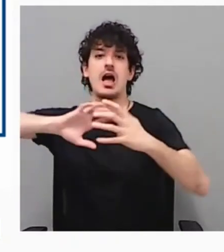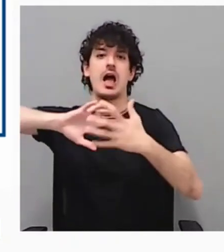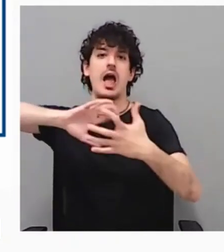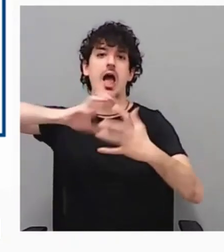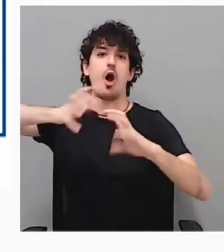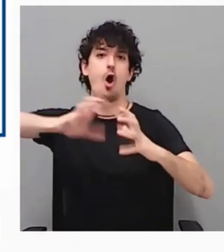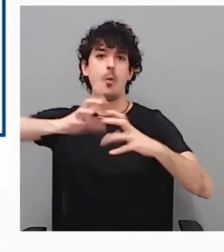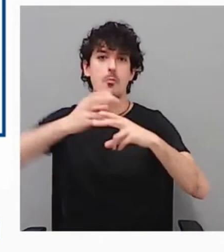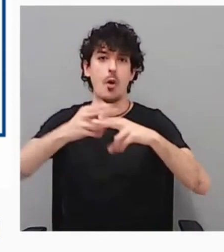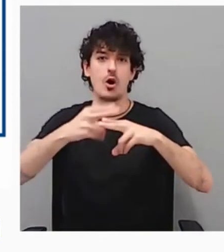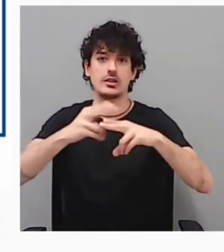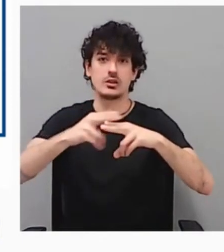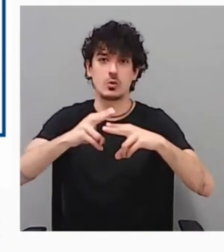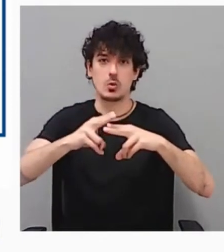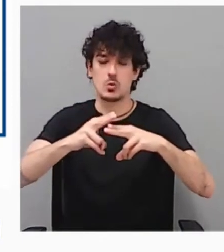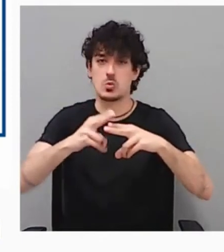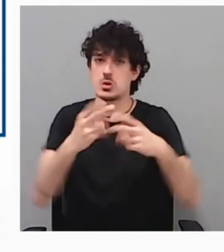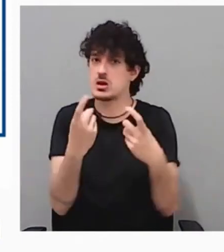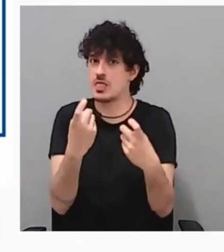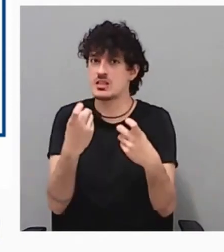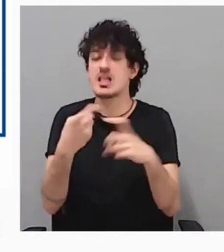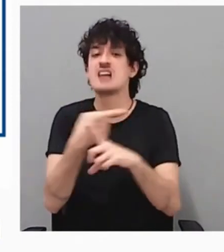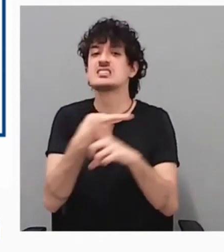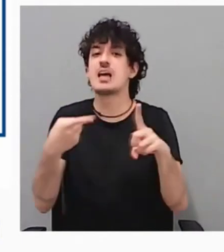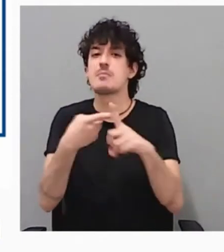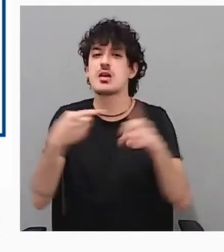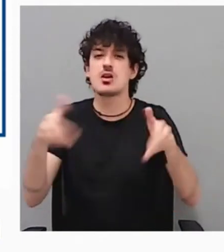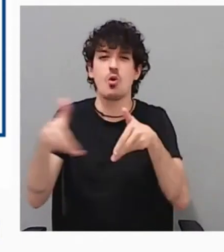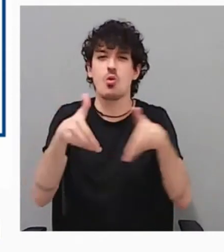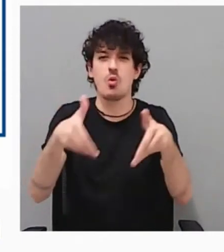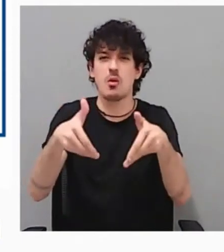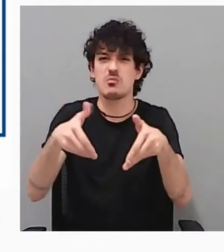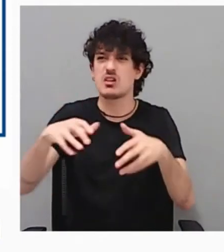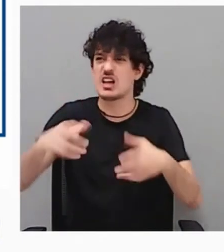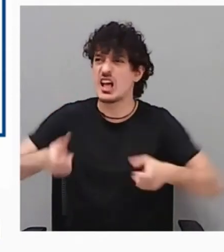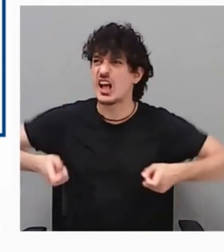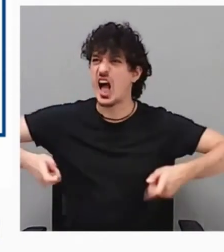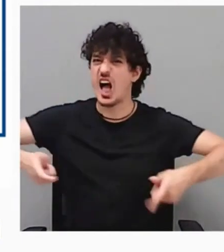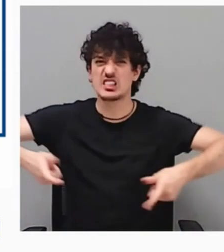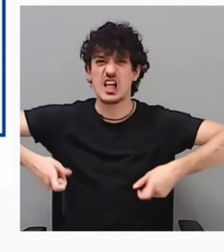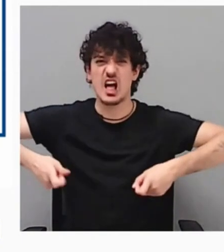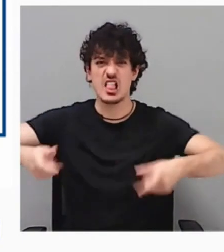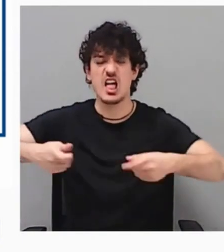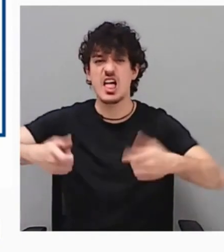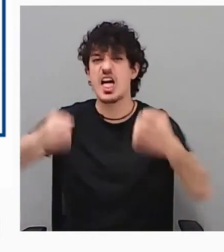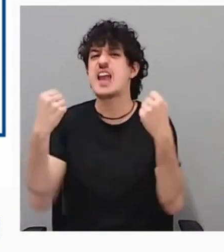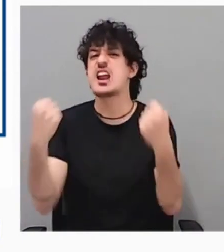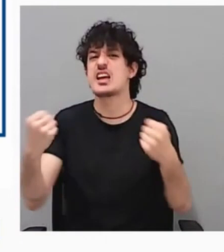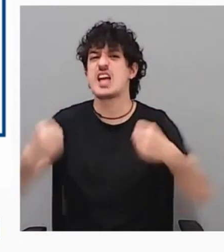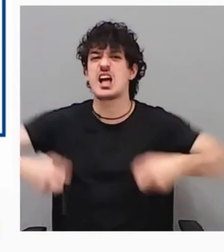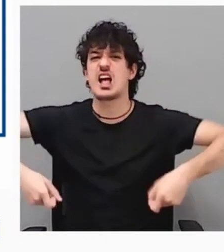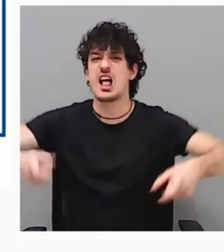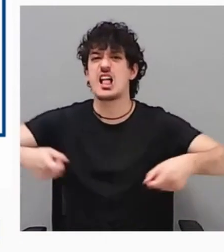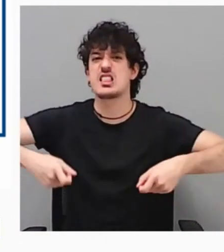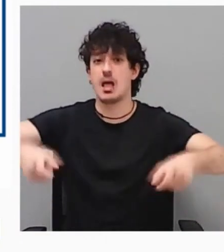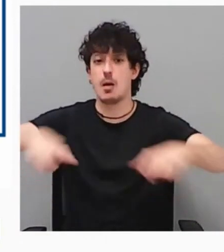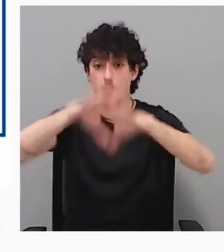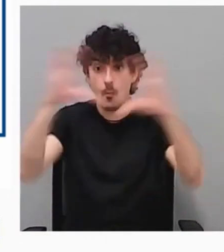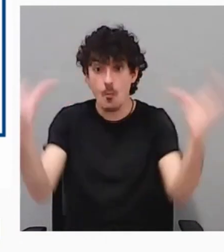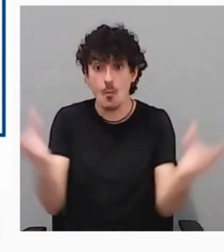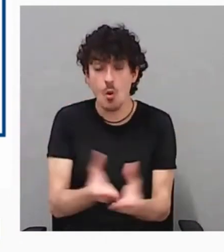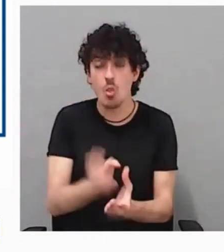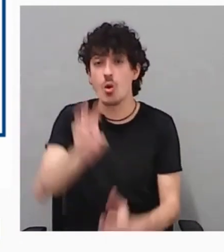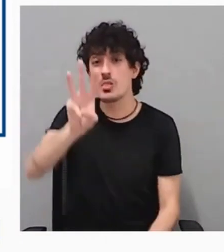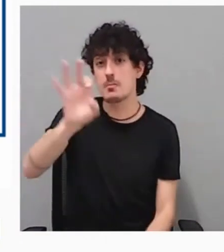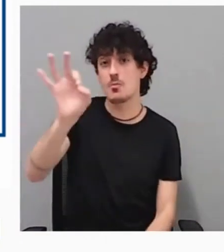los semiconductores, y gastan demasiada energía. El 3% de la electricidad de todo el mundo se